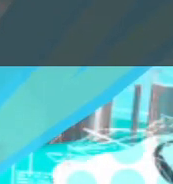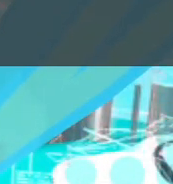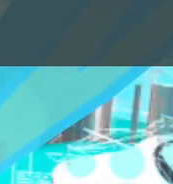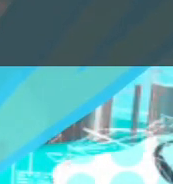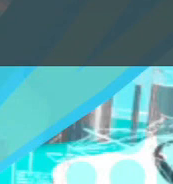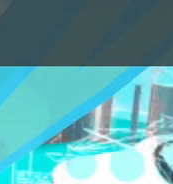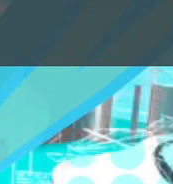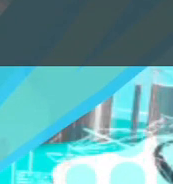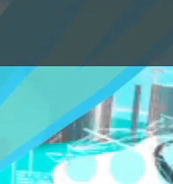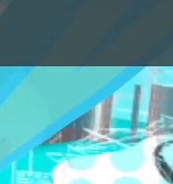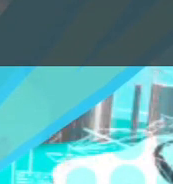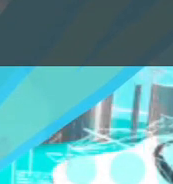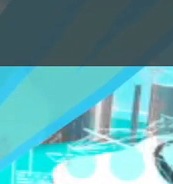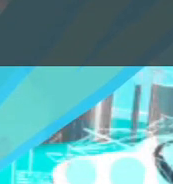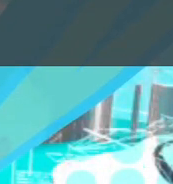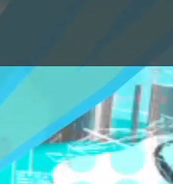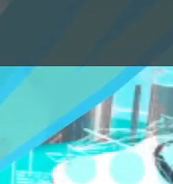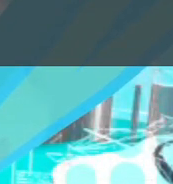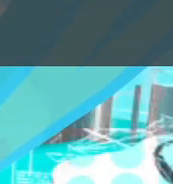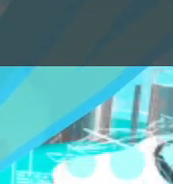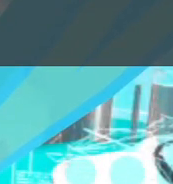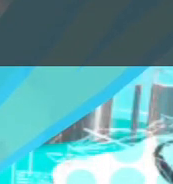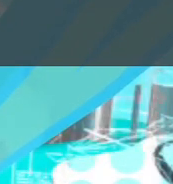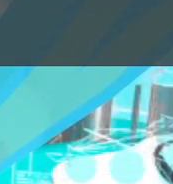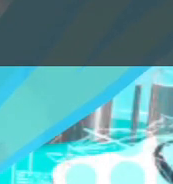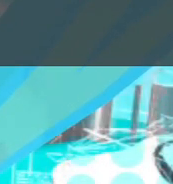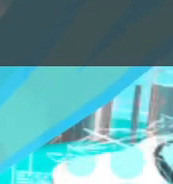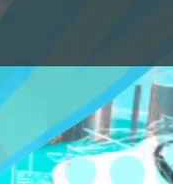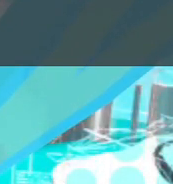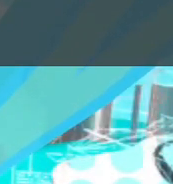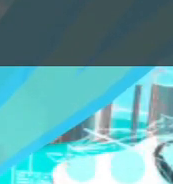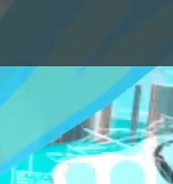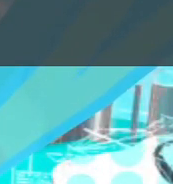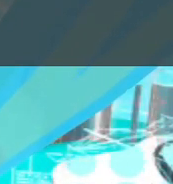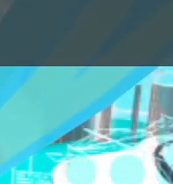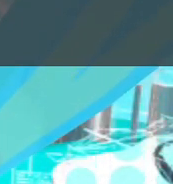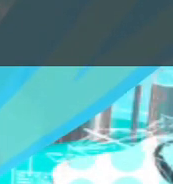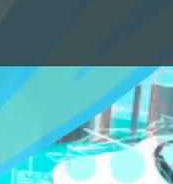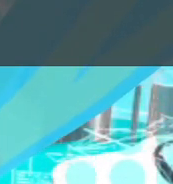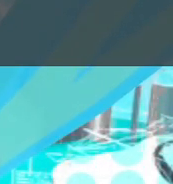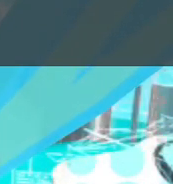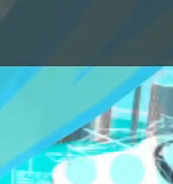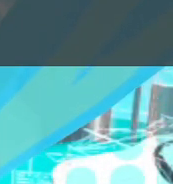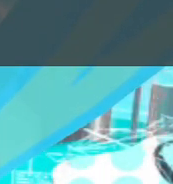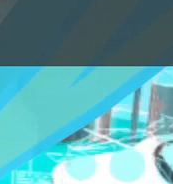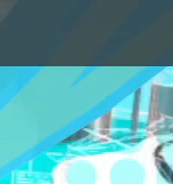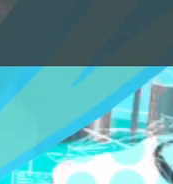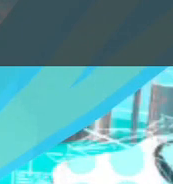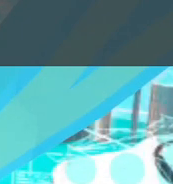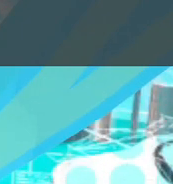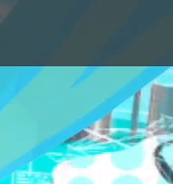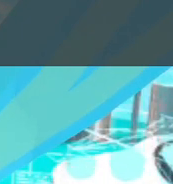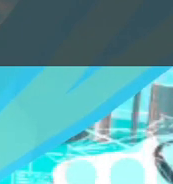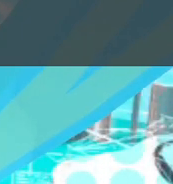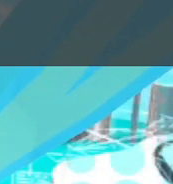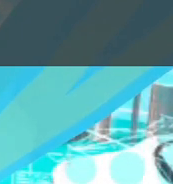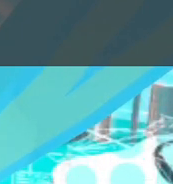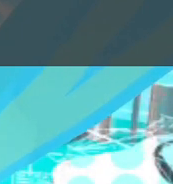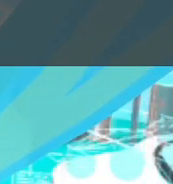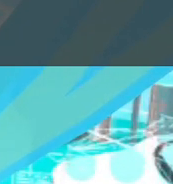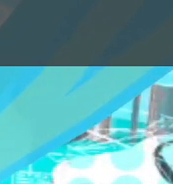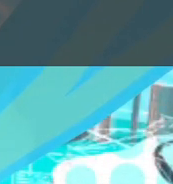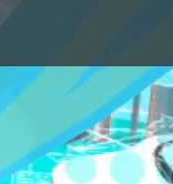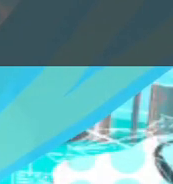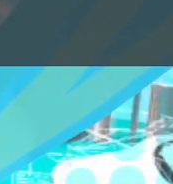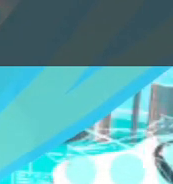depender más bien de la capacidad de diálogo y de puente que se tenga con las diferentes fuerzas políticas que están representadas